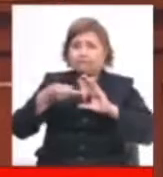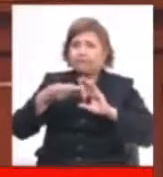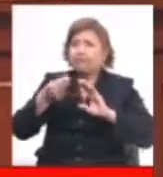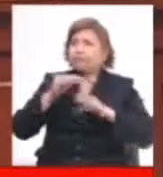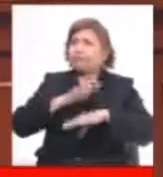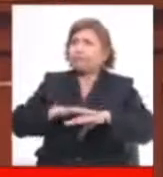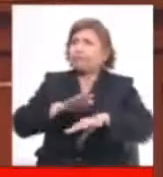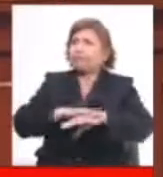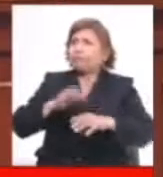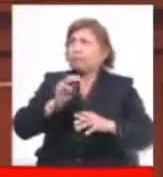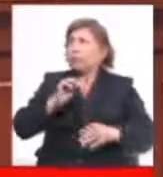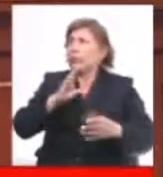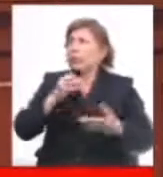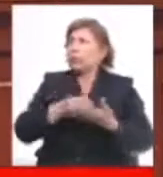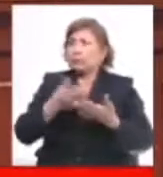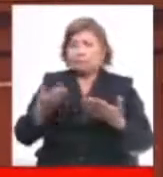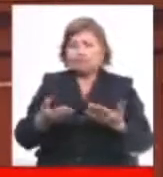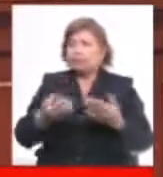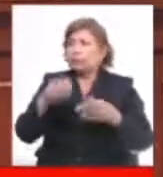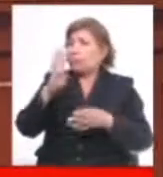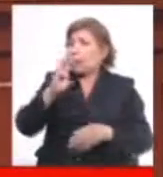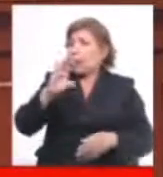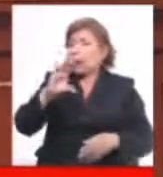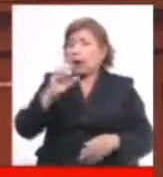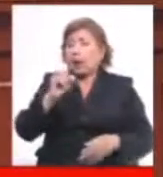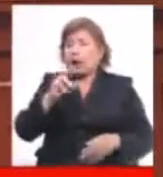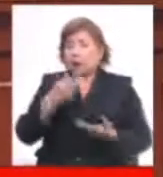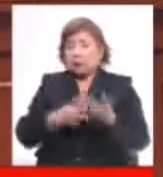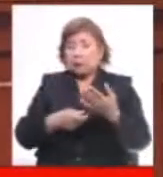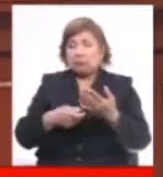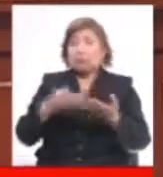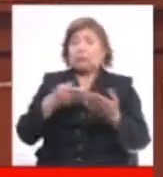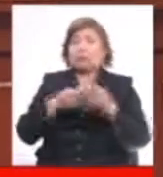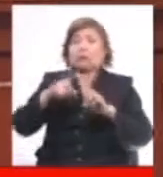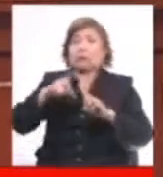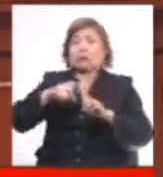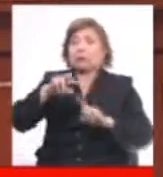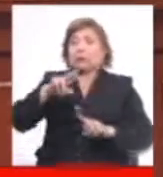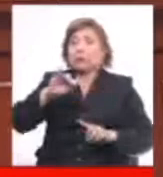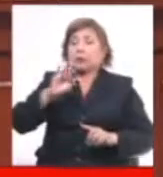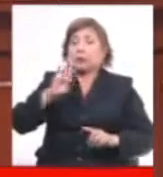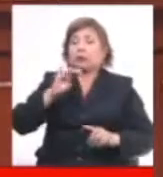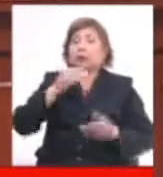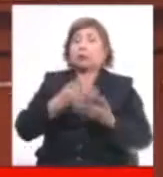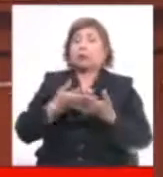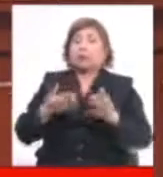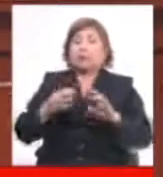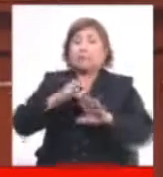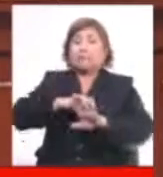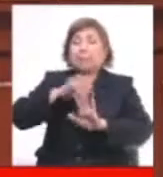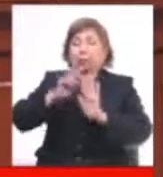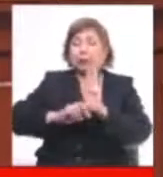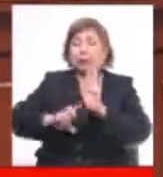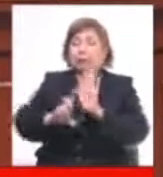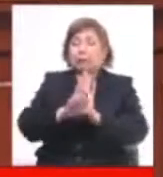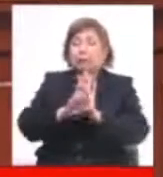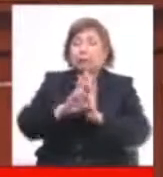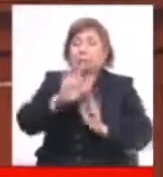marco del levantamiento del secreto bancario y la reserva tributaria correspondiente a los proyectos de ley